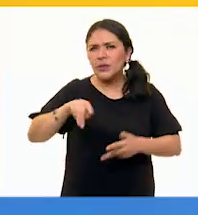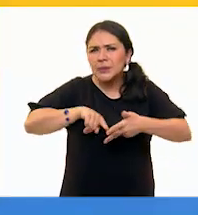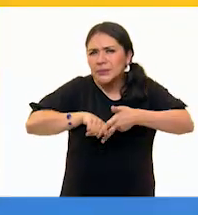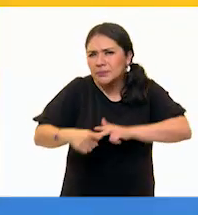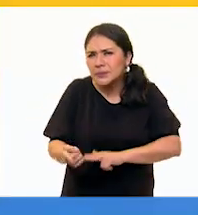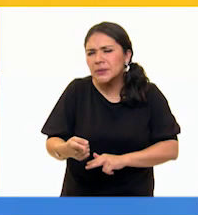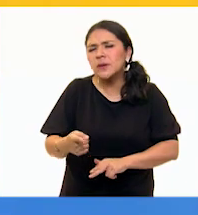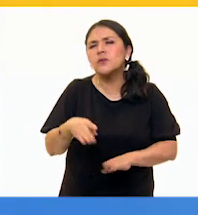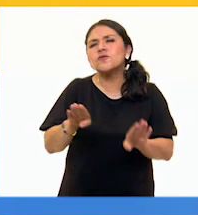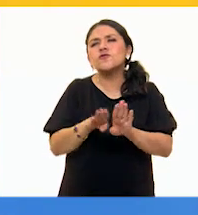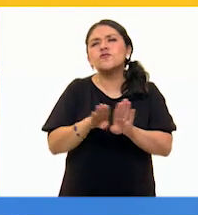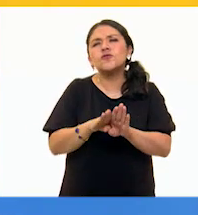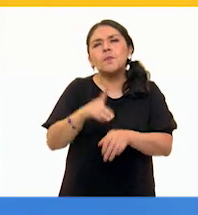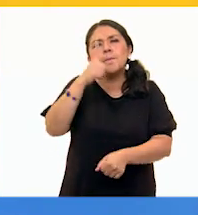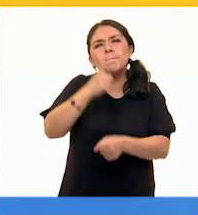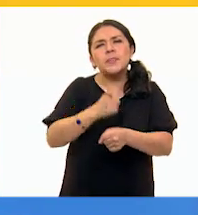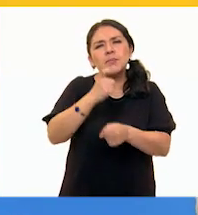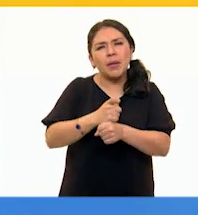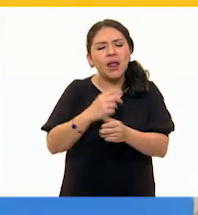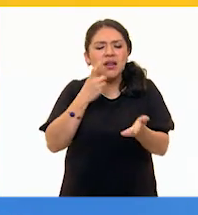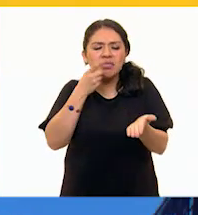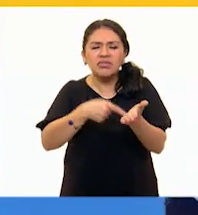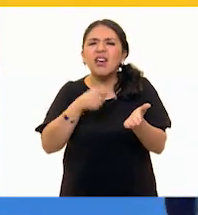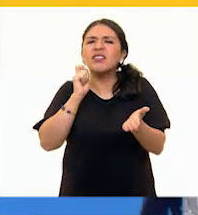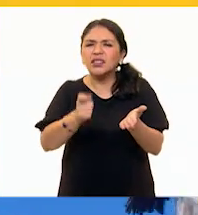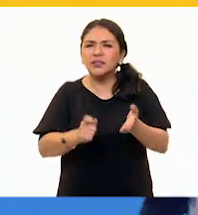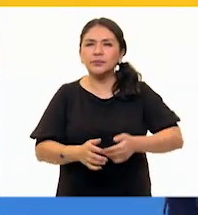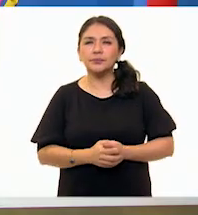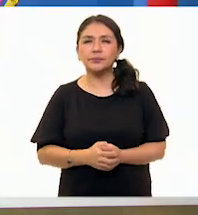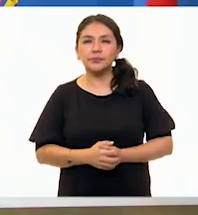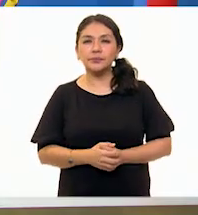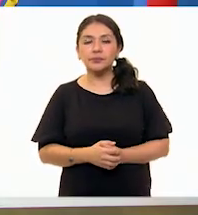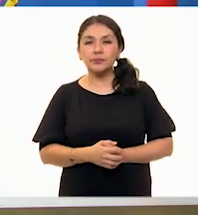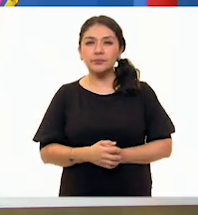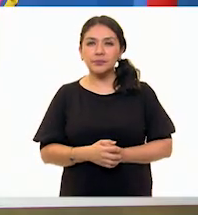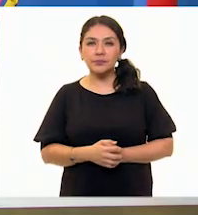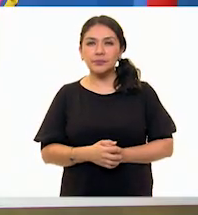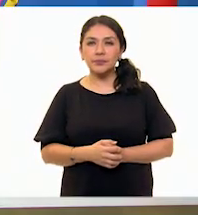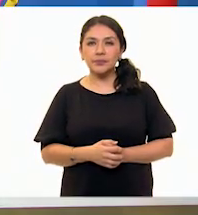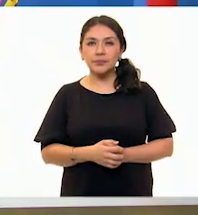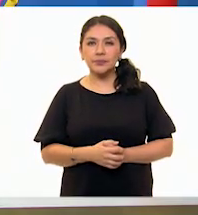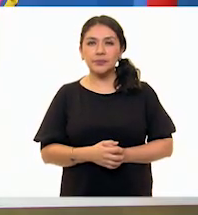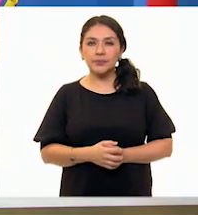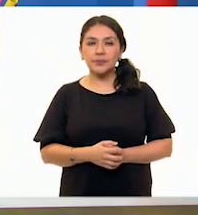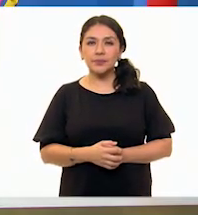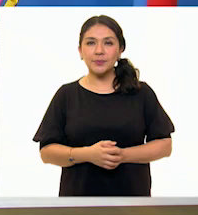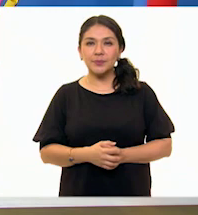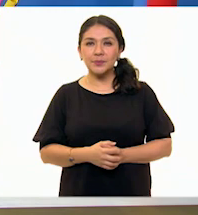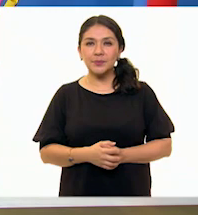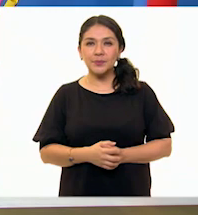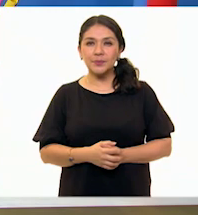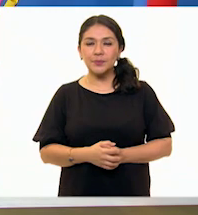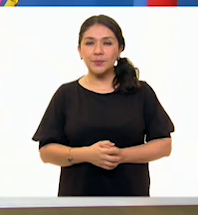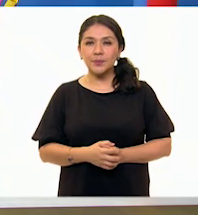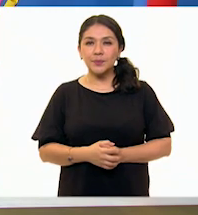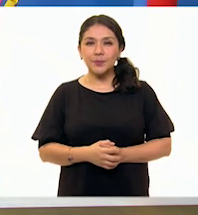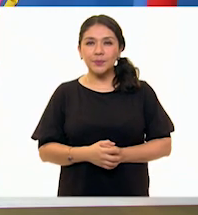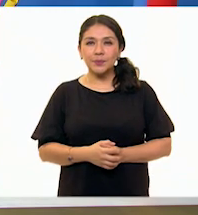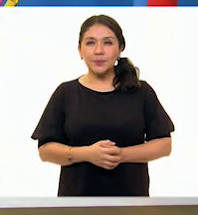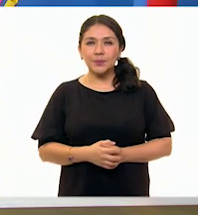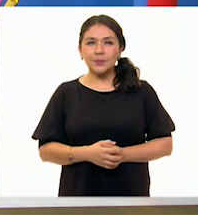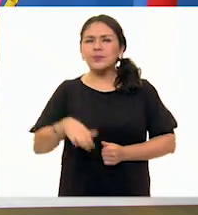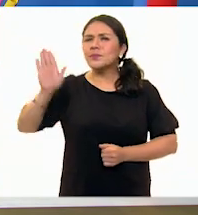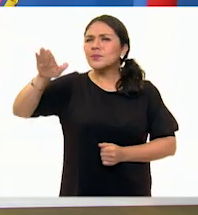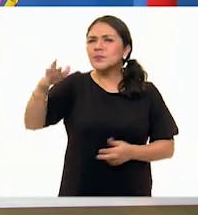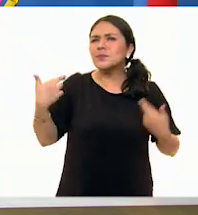comenzar con la consigna? Sí. A ver, aquí. Maestra,